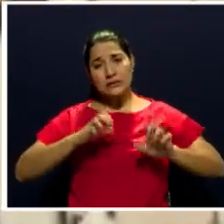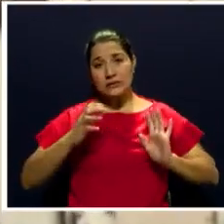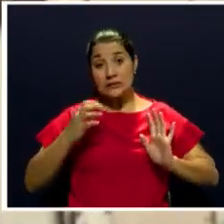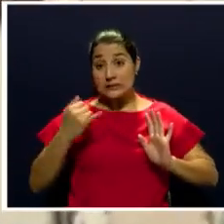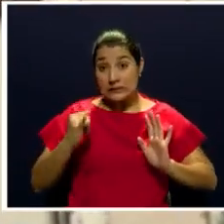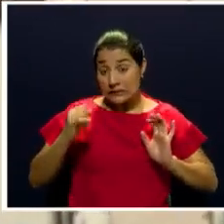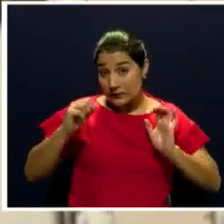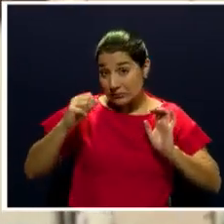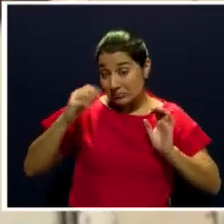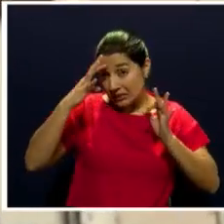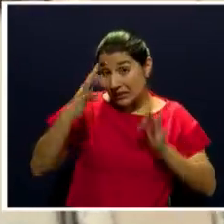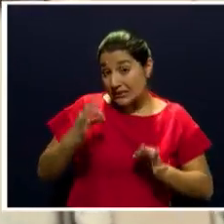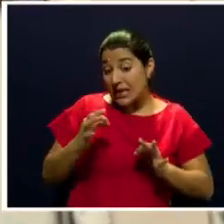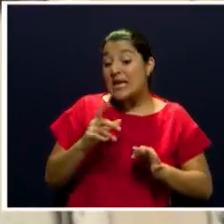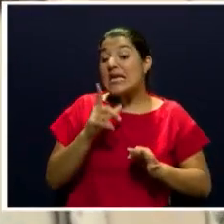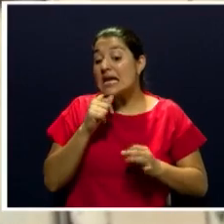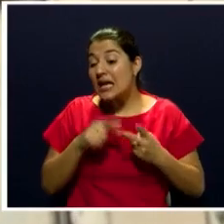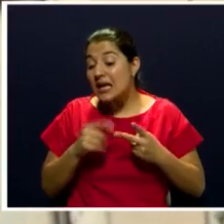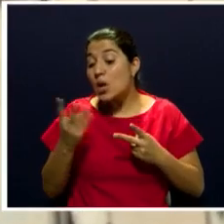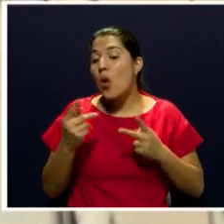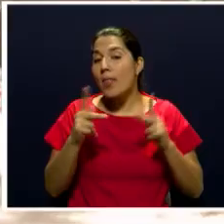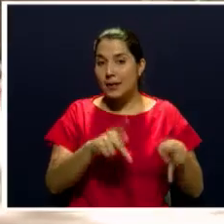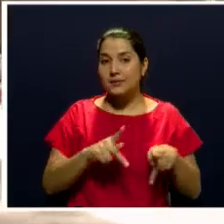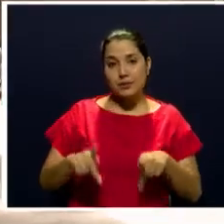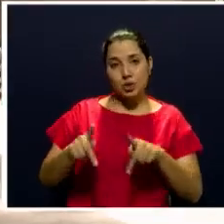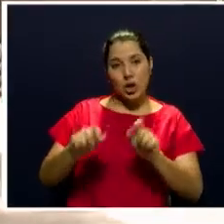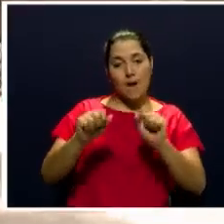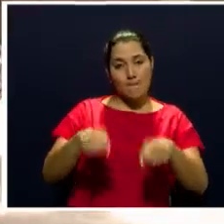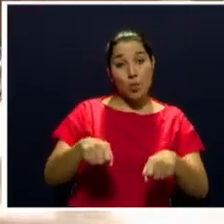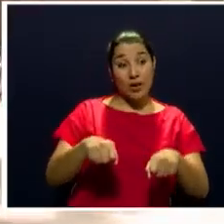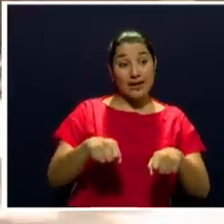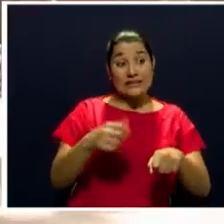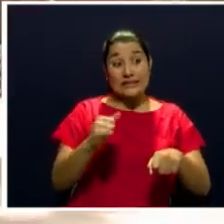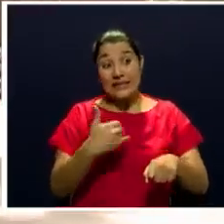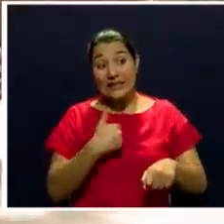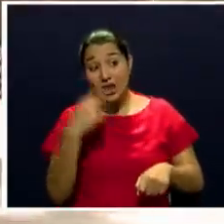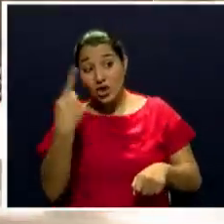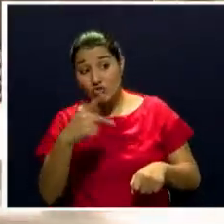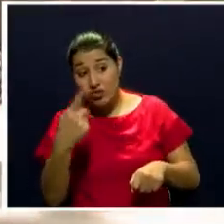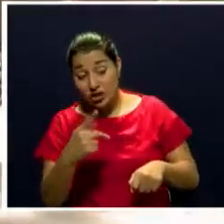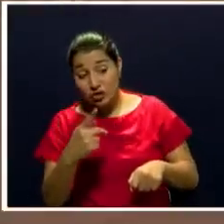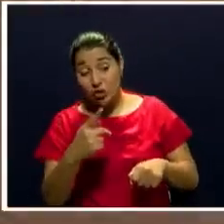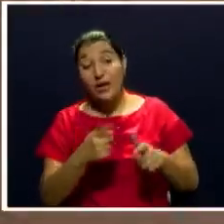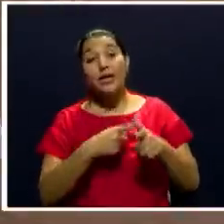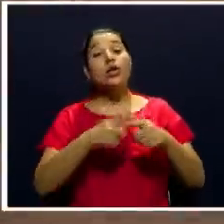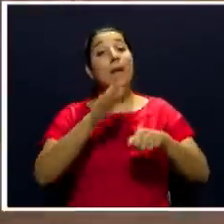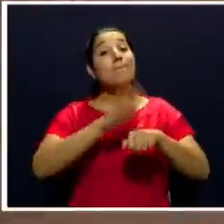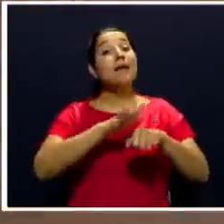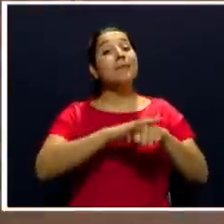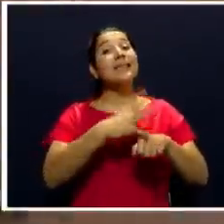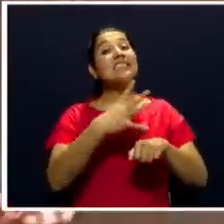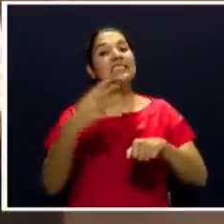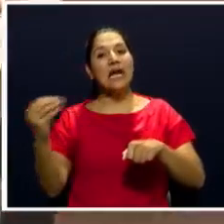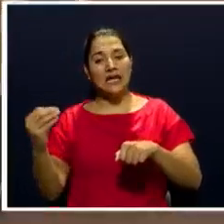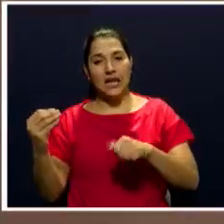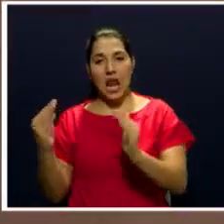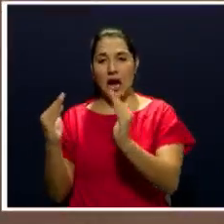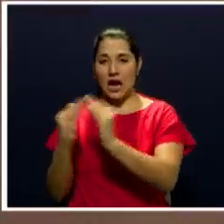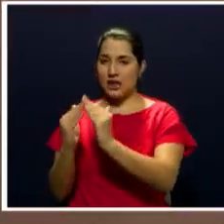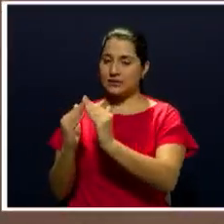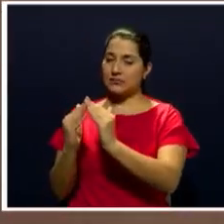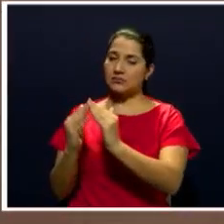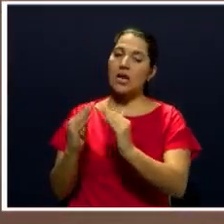para determinar quiénes y cuántos son los privados de libertad que tienen factores de riesgo ante el COVID-19. Esto con el objetivo de